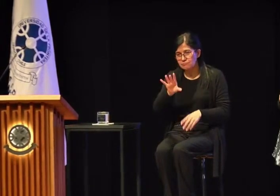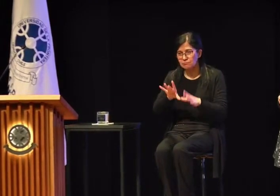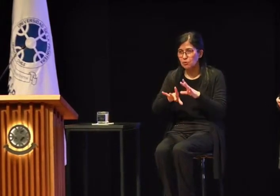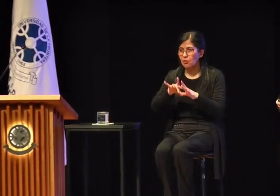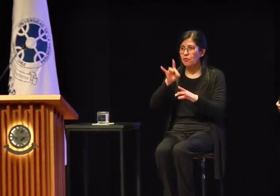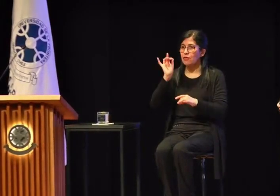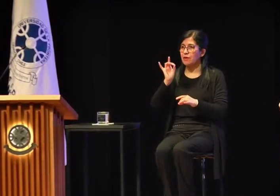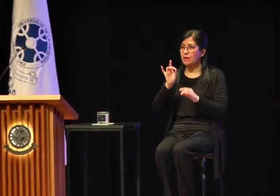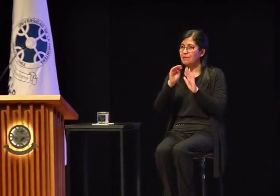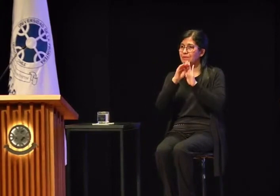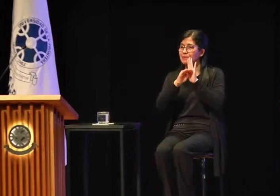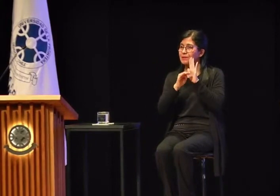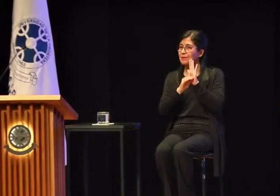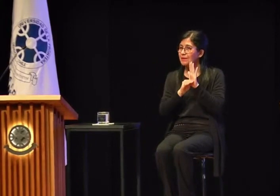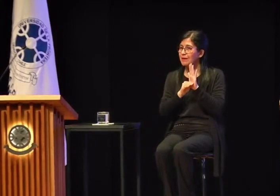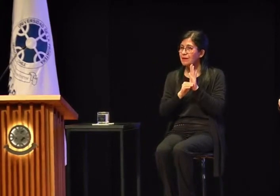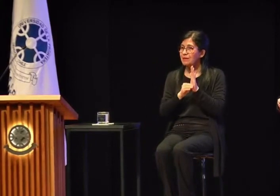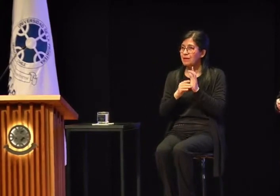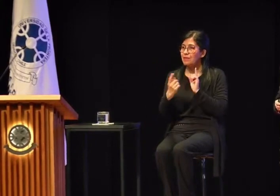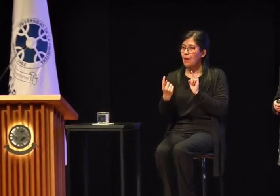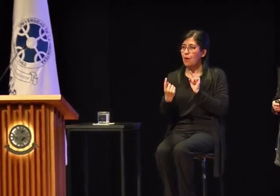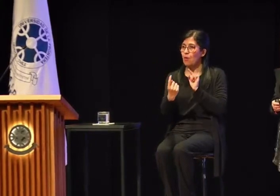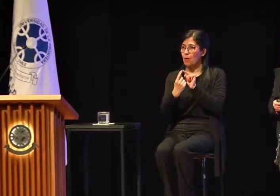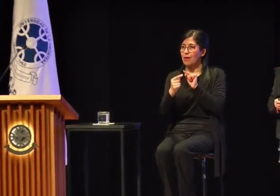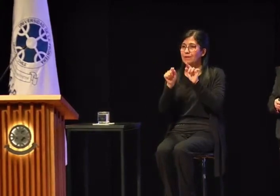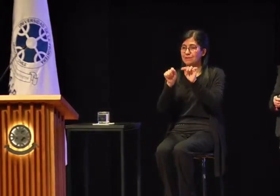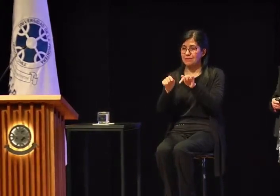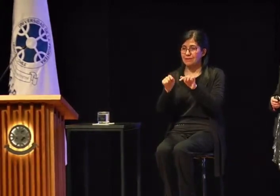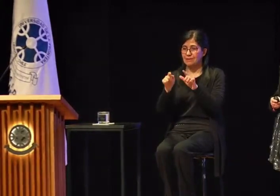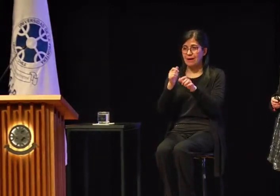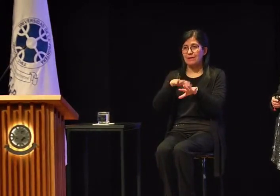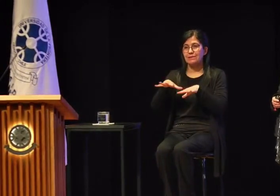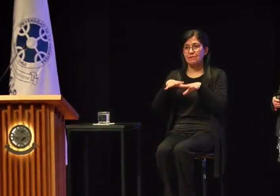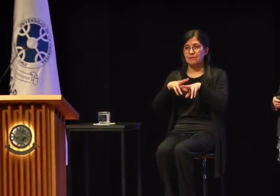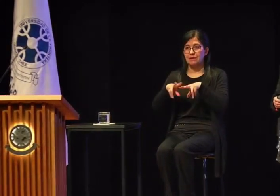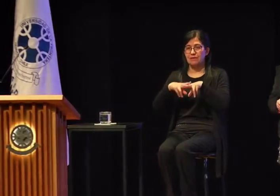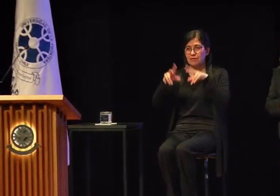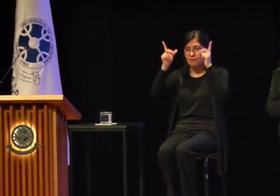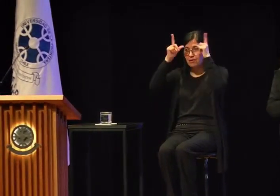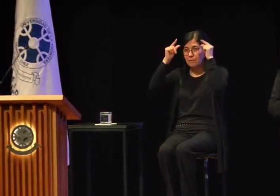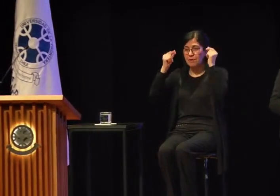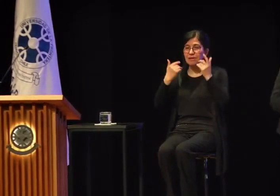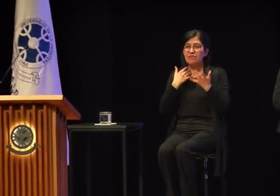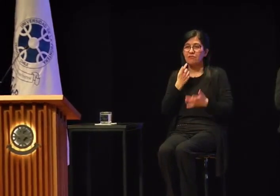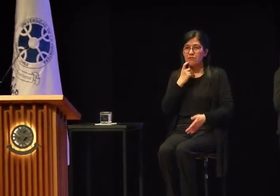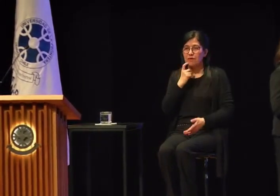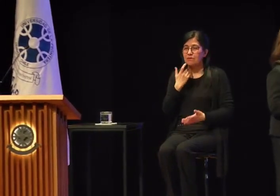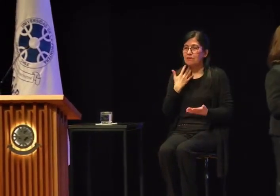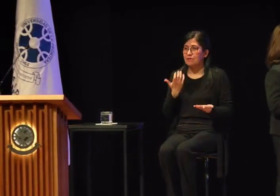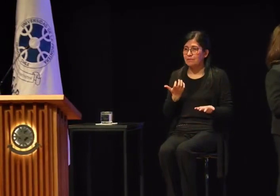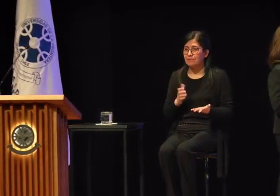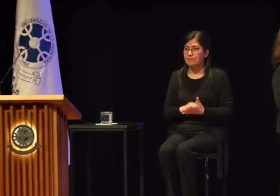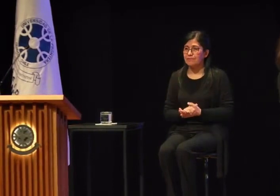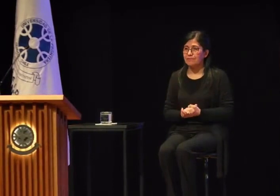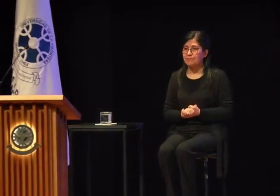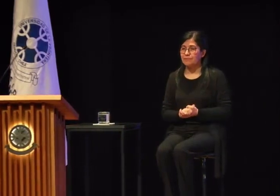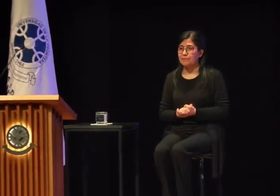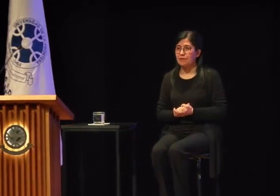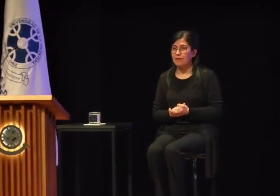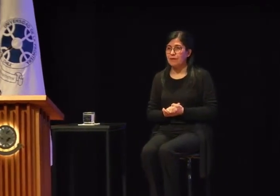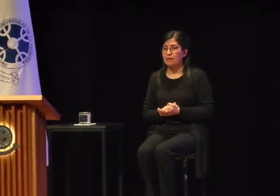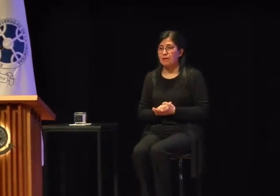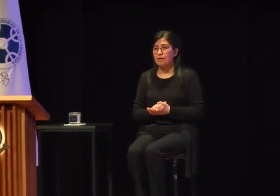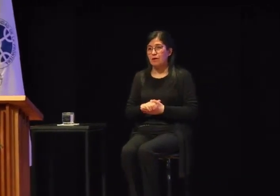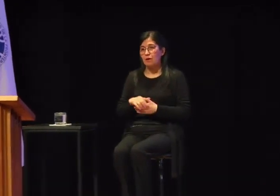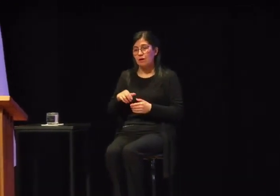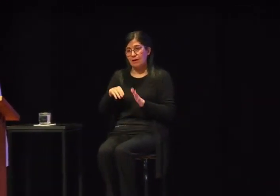indicadores sensibles a la actividad enfermera o enfermero. ¿Qué quiere decir esto? Se